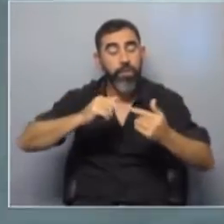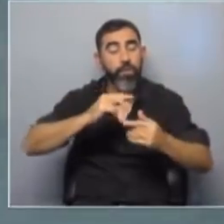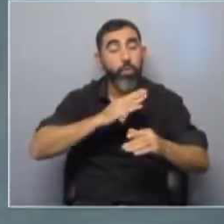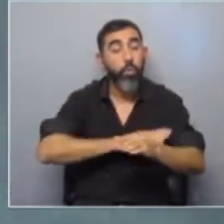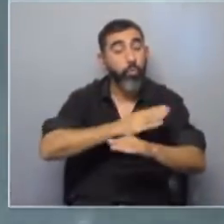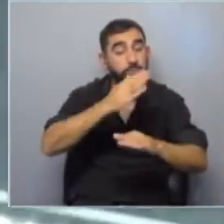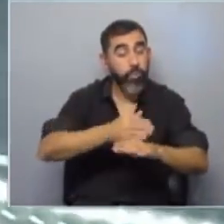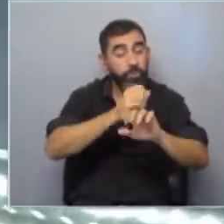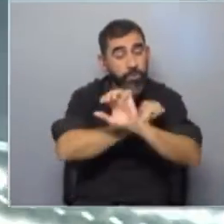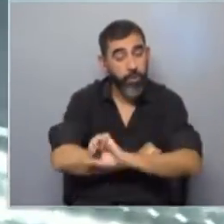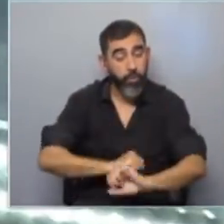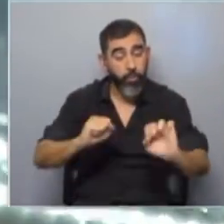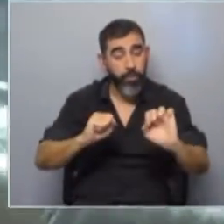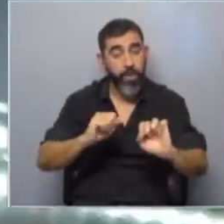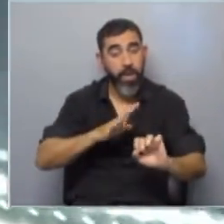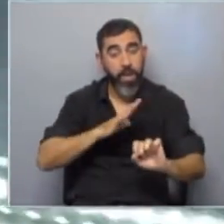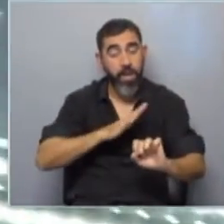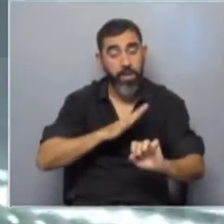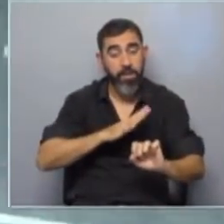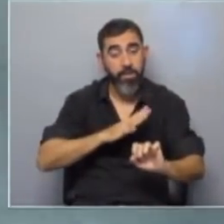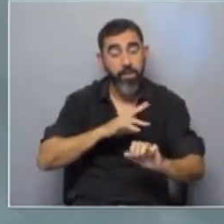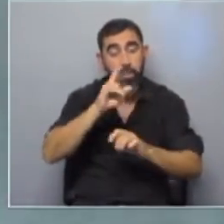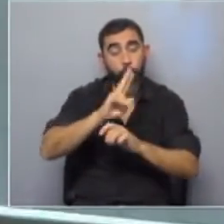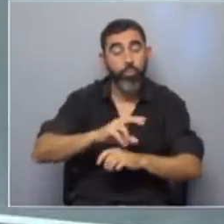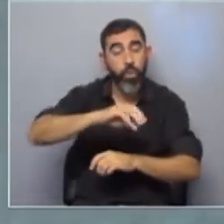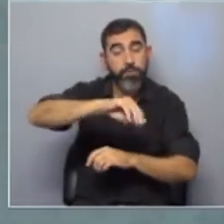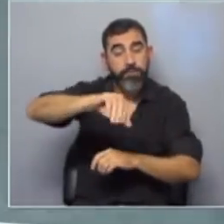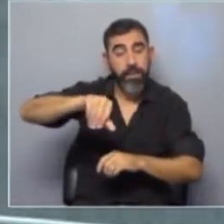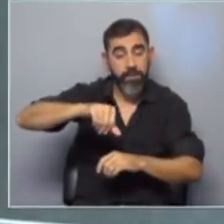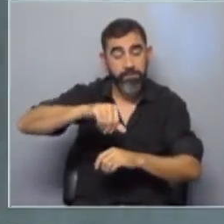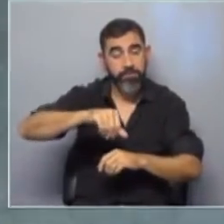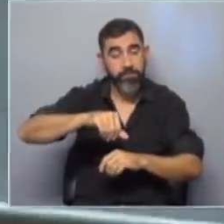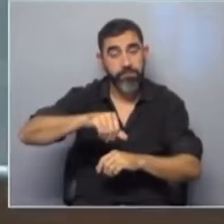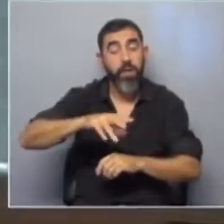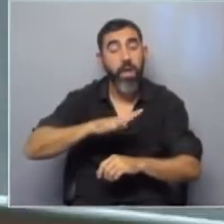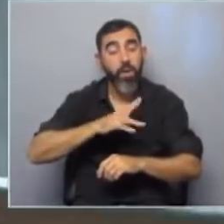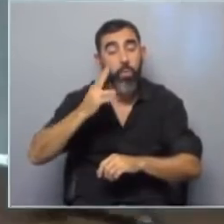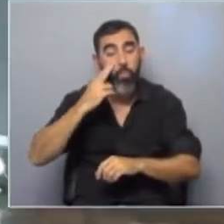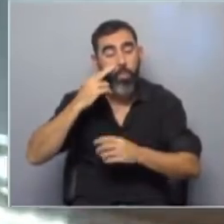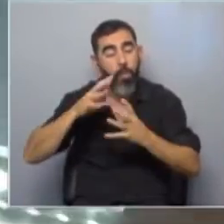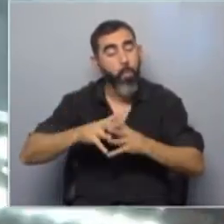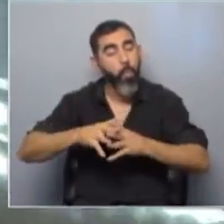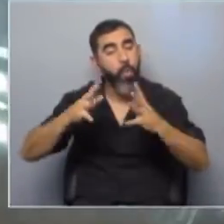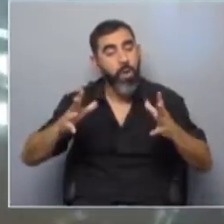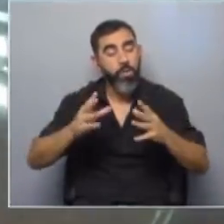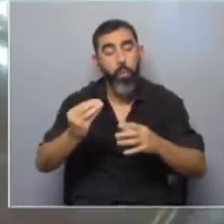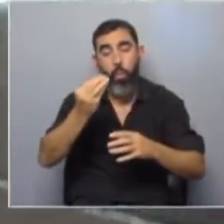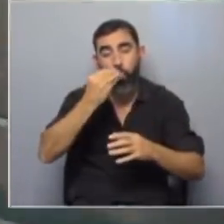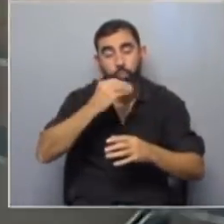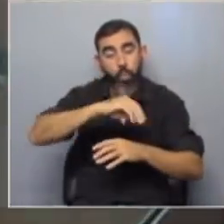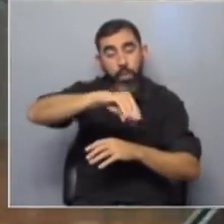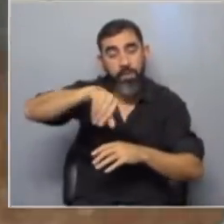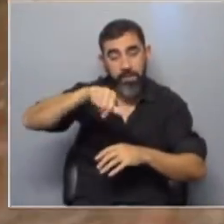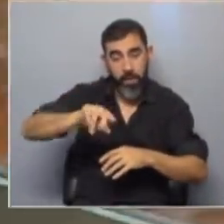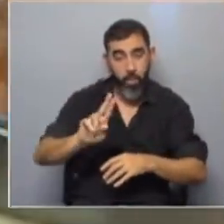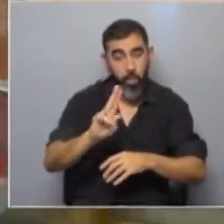afectar nuestros patrones de uso de sal discrecional. Hay una problemática enorme en torno al consumo de sal en nuestro